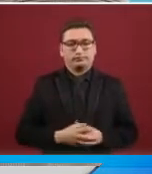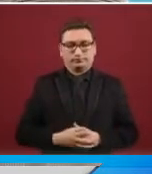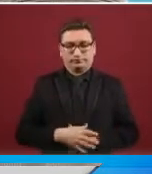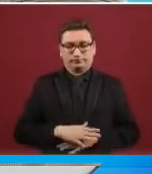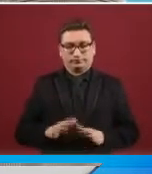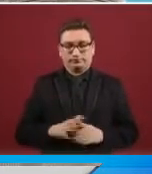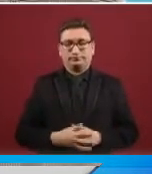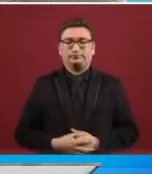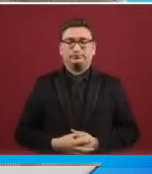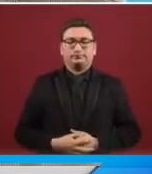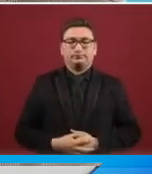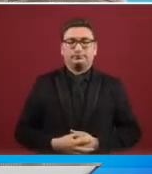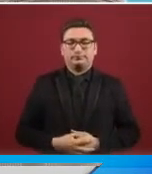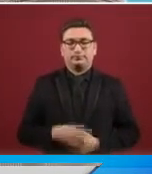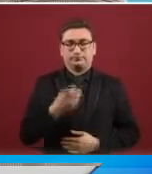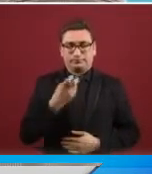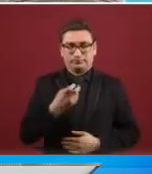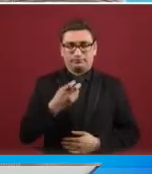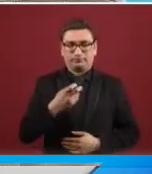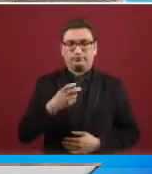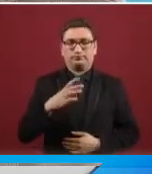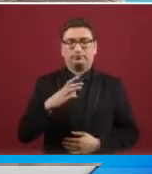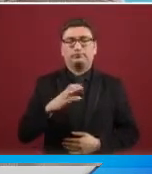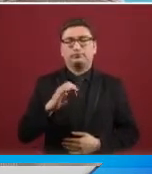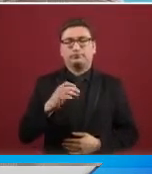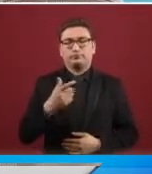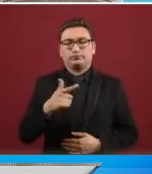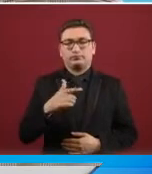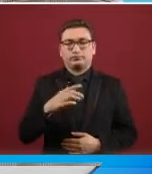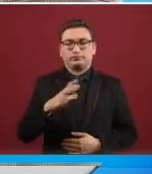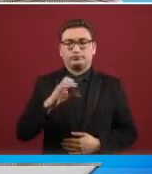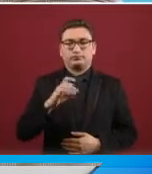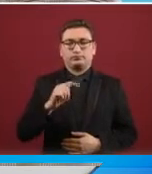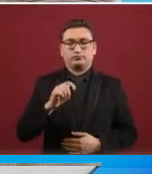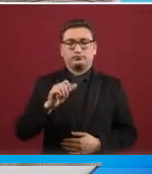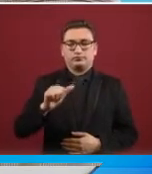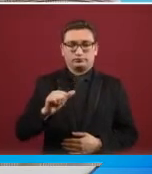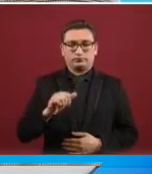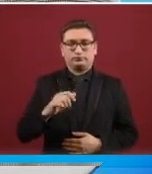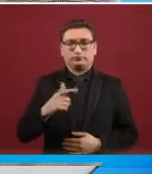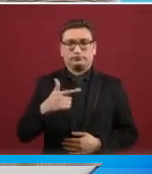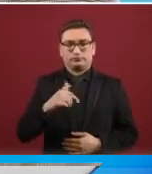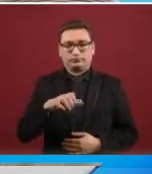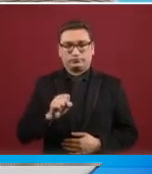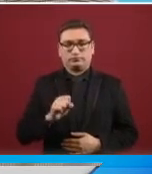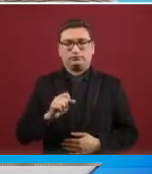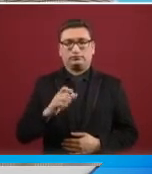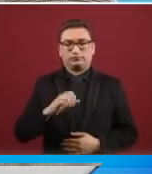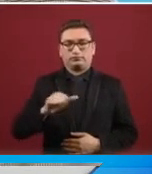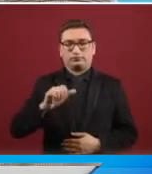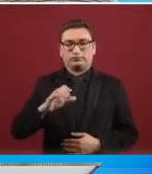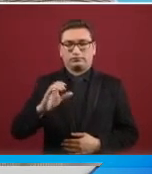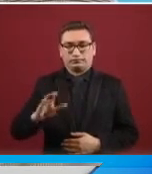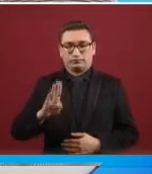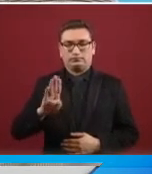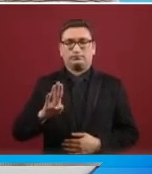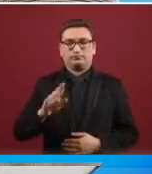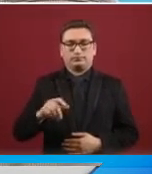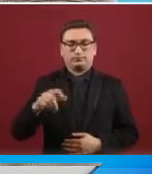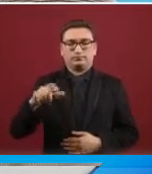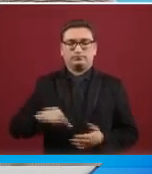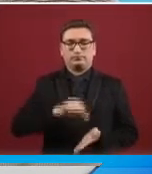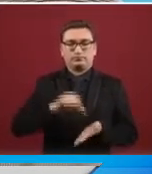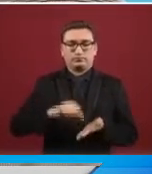posible realizar denuncias y quejas y programar la verificación de la gasolinera desde la misma aplicación y se le dará un seguimiento puntual. Es